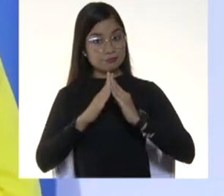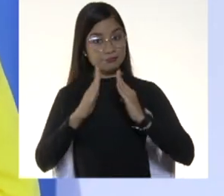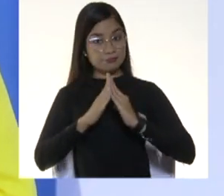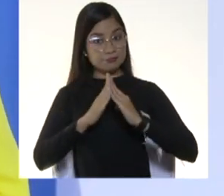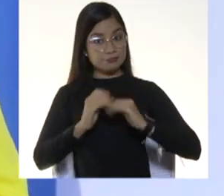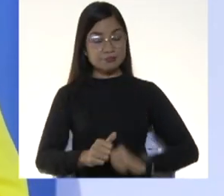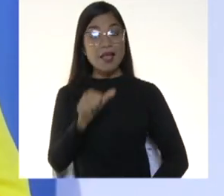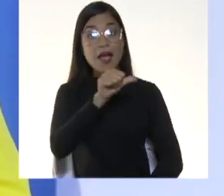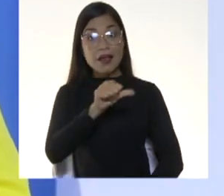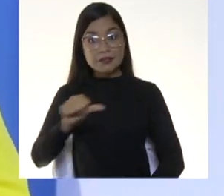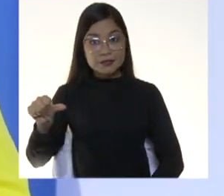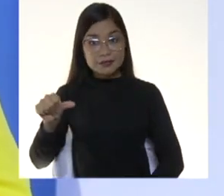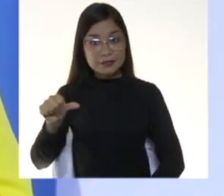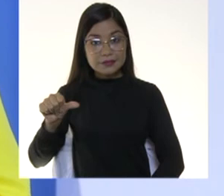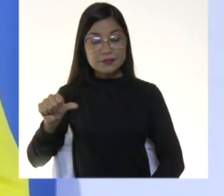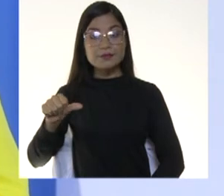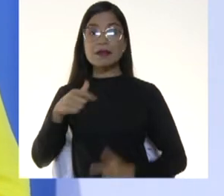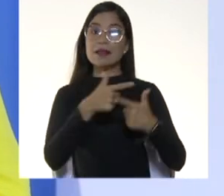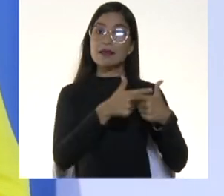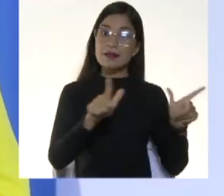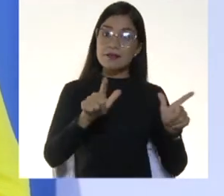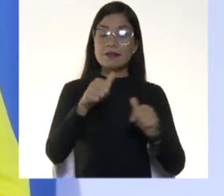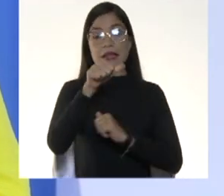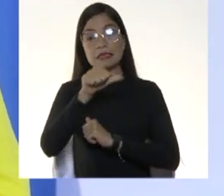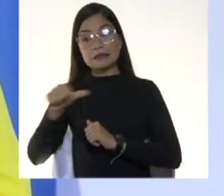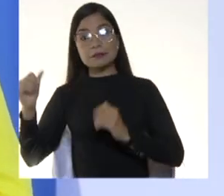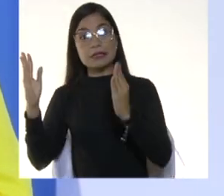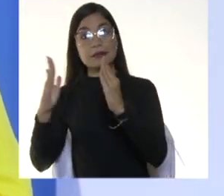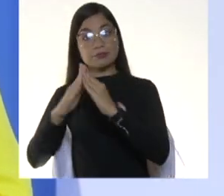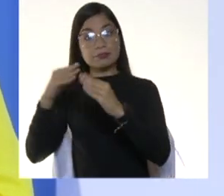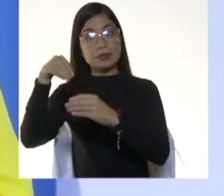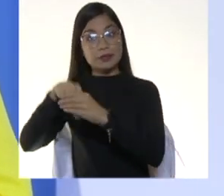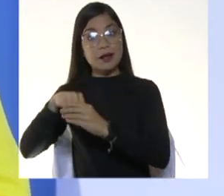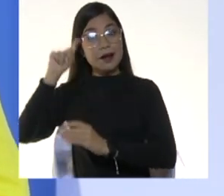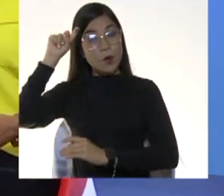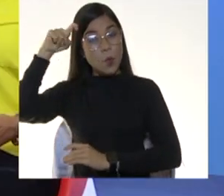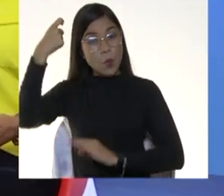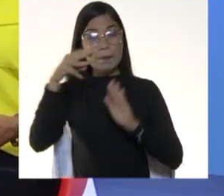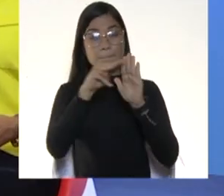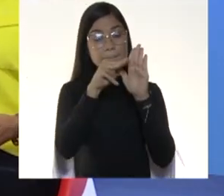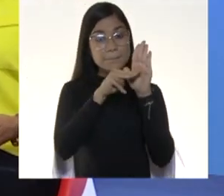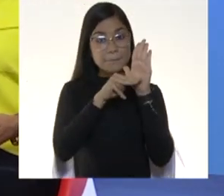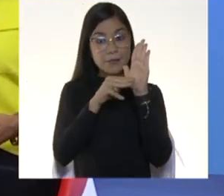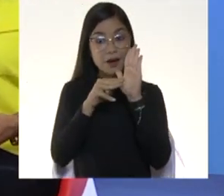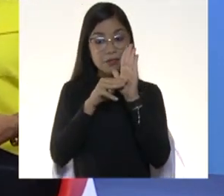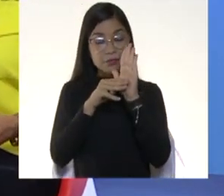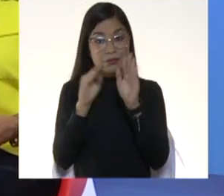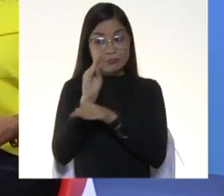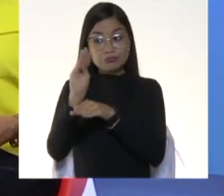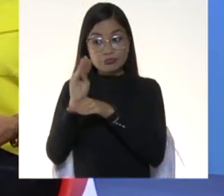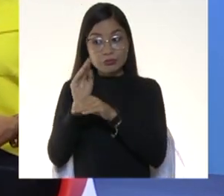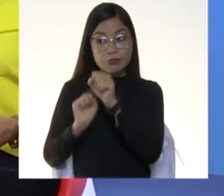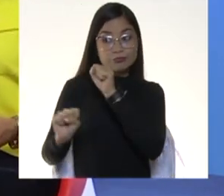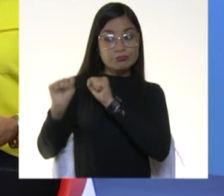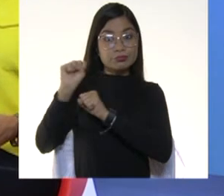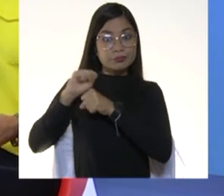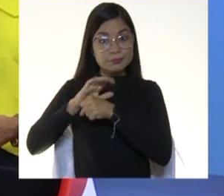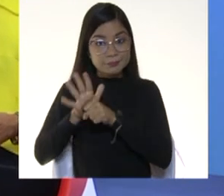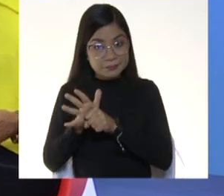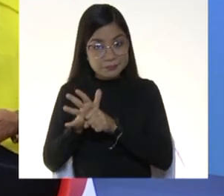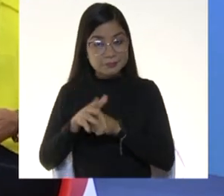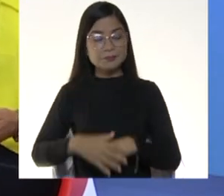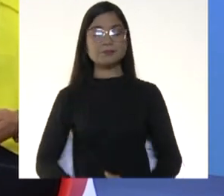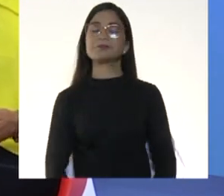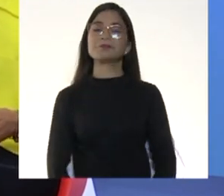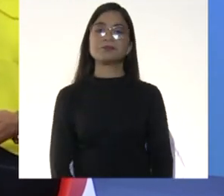Y tanto en la semana flexible como en la semana radical, recuerda mantener las medidas de bioseguridad. Y de